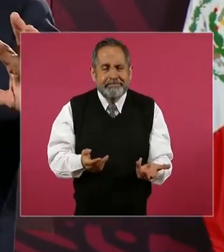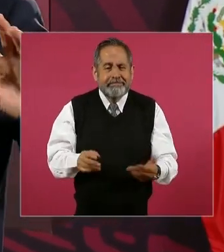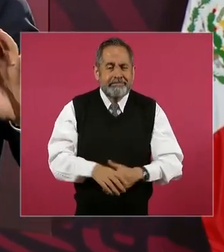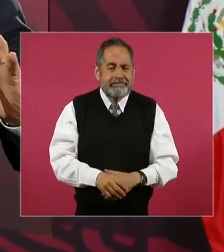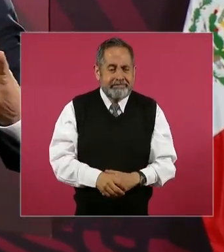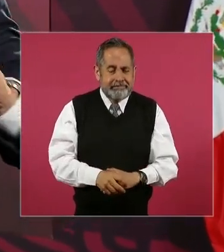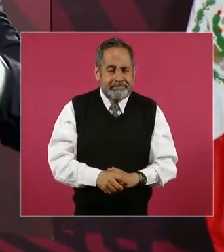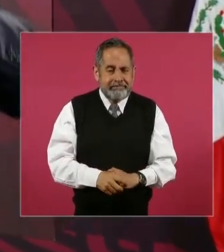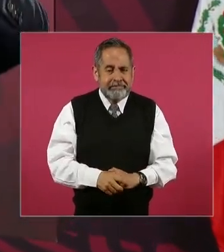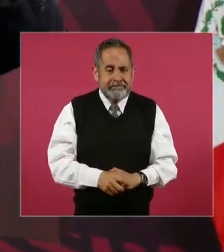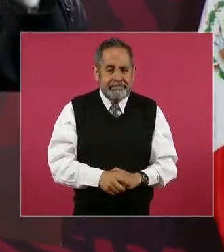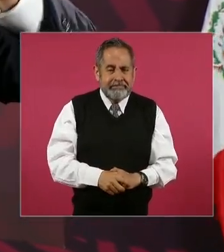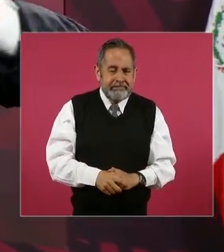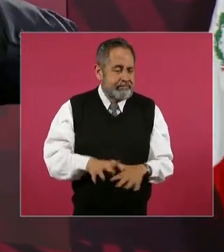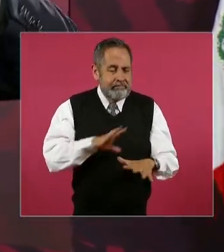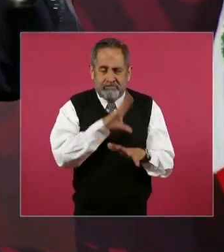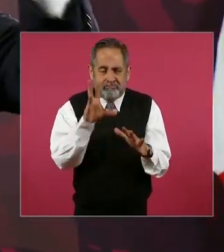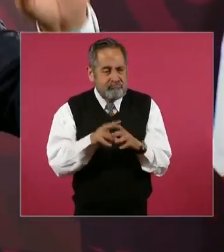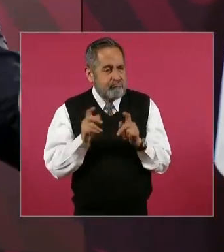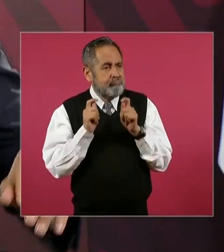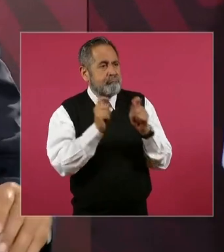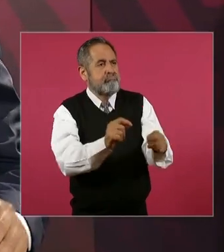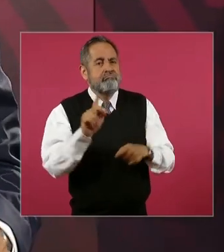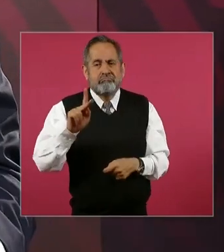pan se entregó